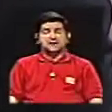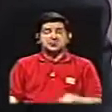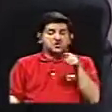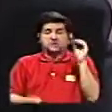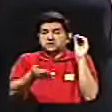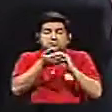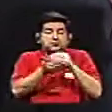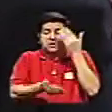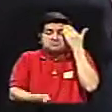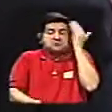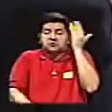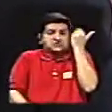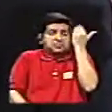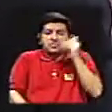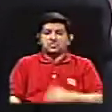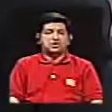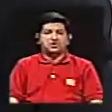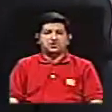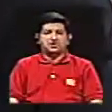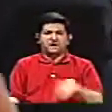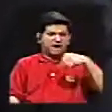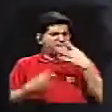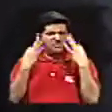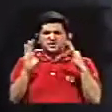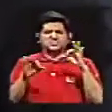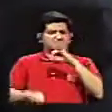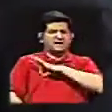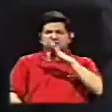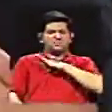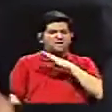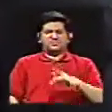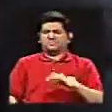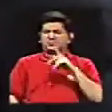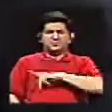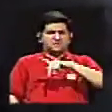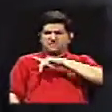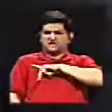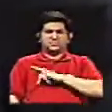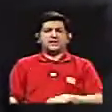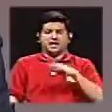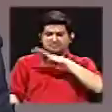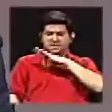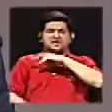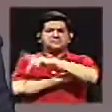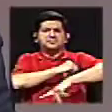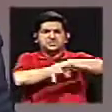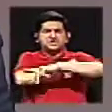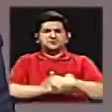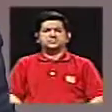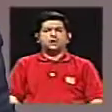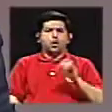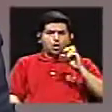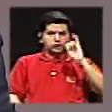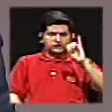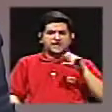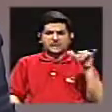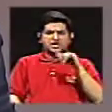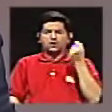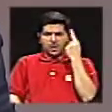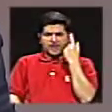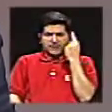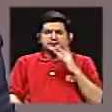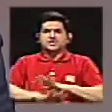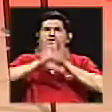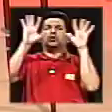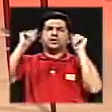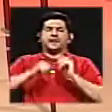pusieron, hablando de esa filmina. Aquí no se pretende ningún beneficio en particular, los beneficios son para el país. Don Oscar Izquierdo también entendió con